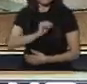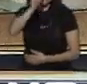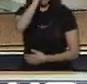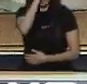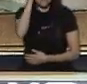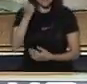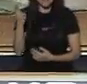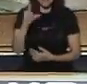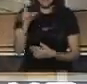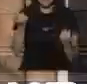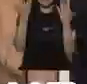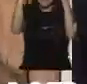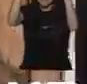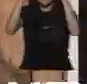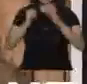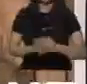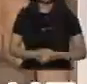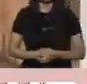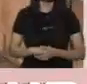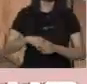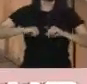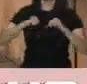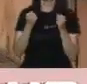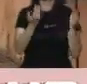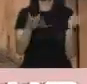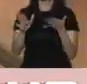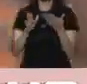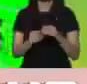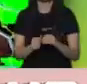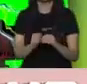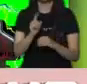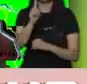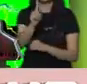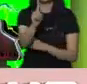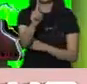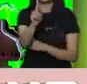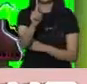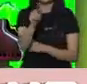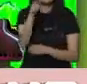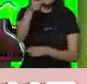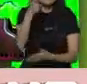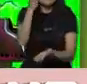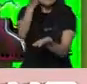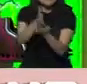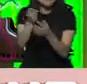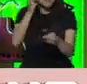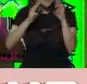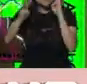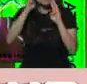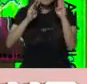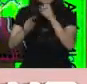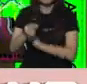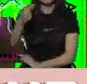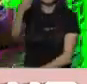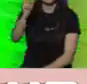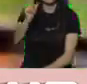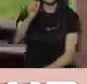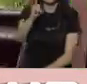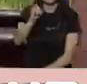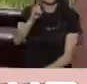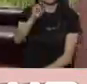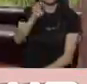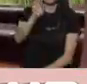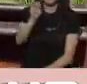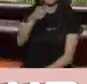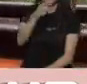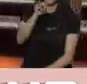puente festivo. Bogotá Plan con uno para este fin en la capital. Si te interesa el plan museo, conozca Hardix Museum con archivos atómicos. Se